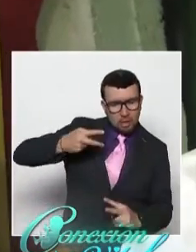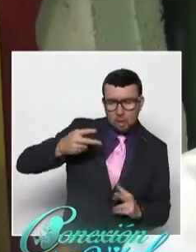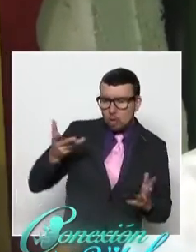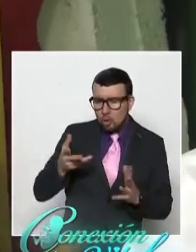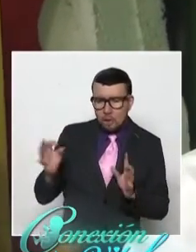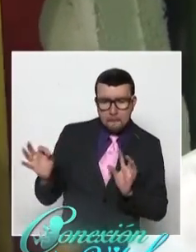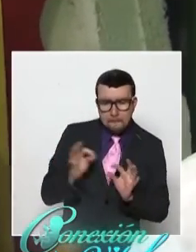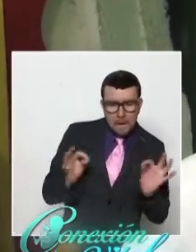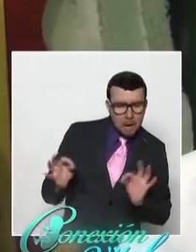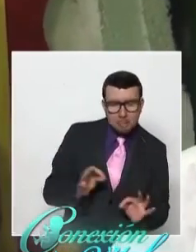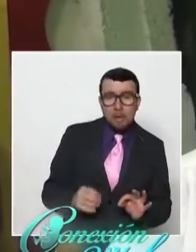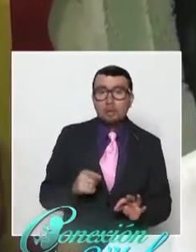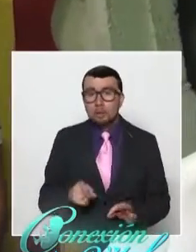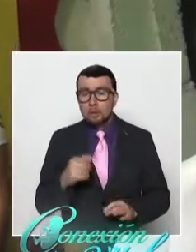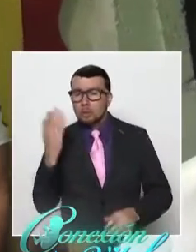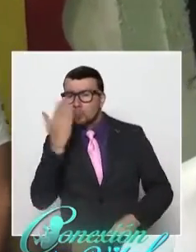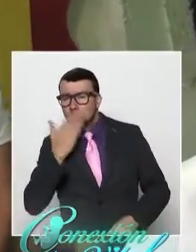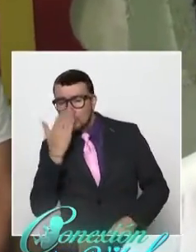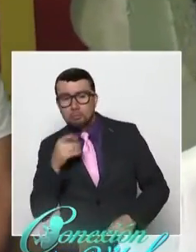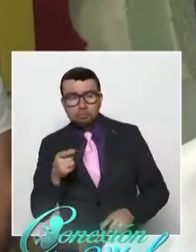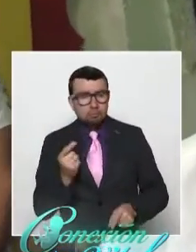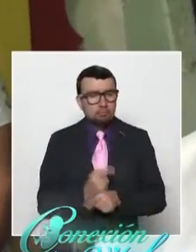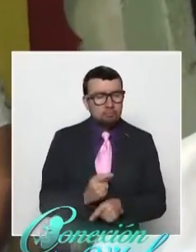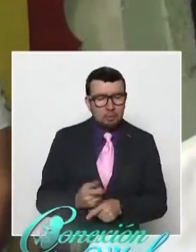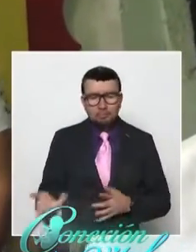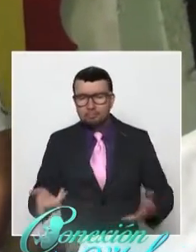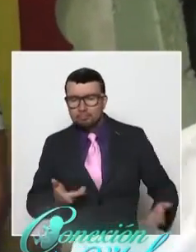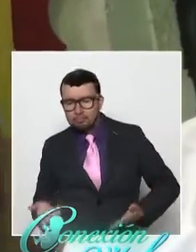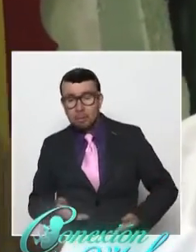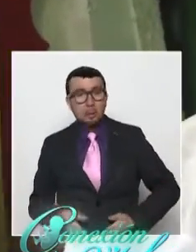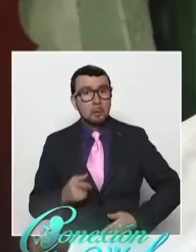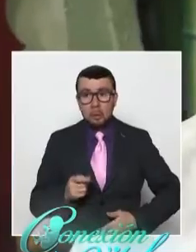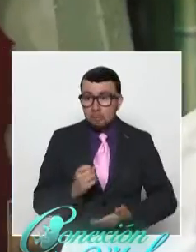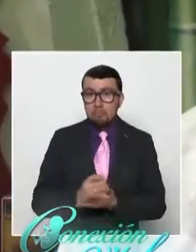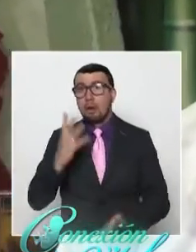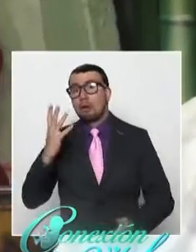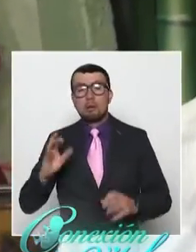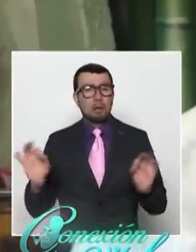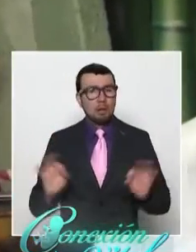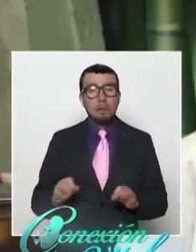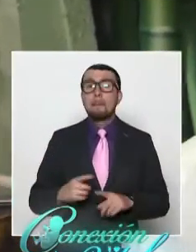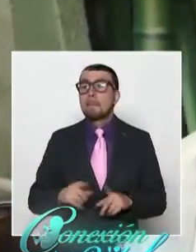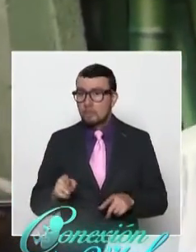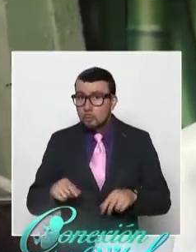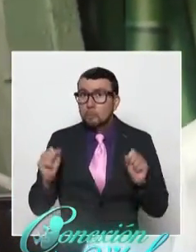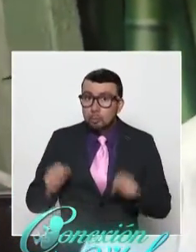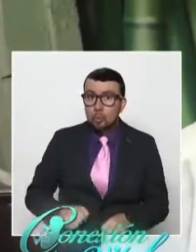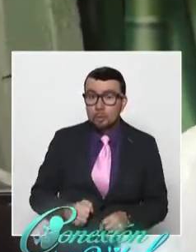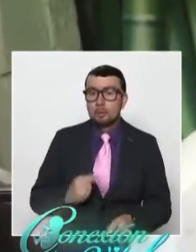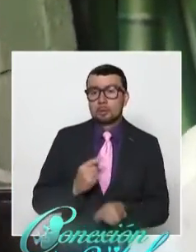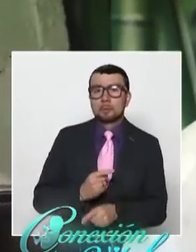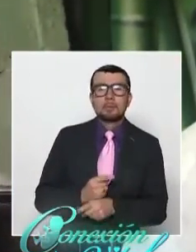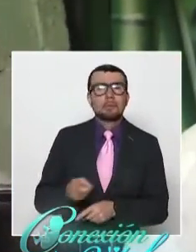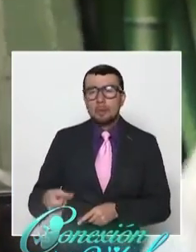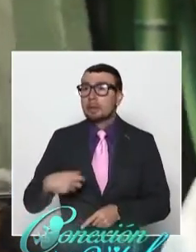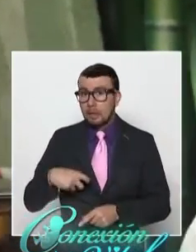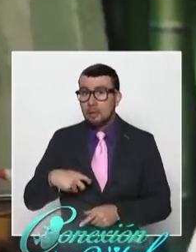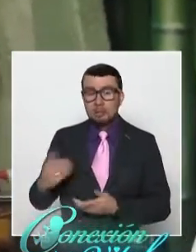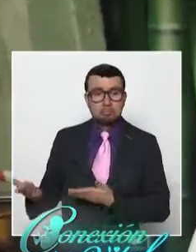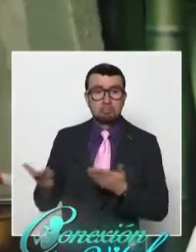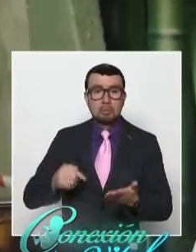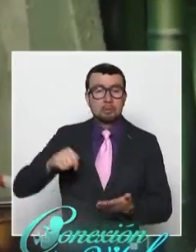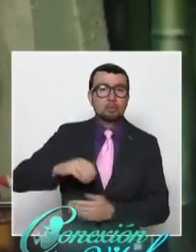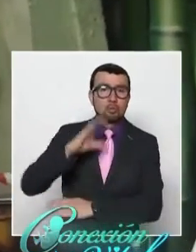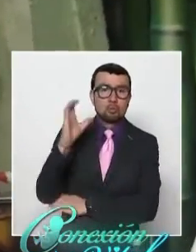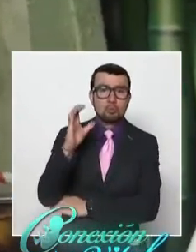Prader-Willi y eso es una prueba molecular que no es tan costosa, pero sí se puede hacer. En este momento la tenemos disponible en el país. ¿No